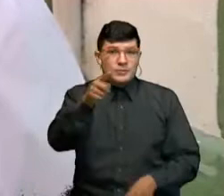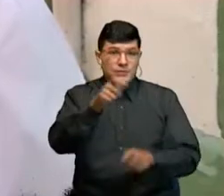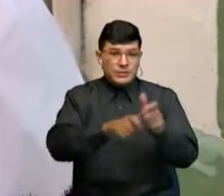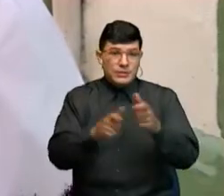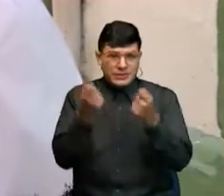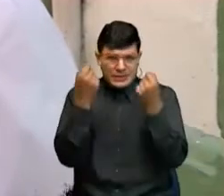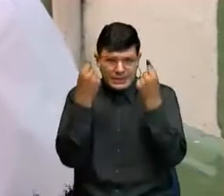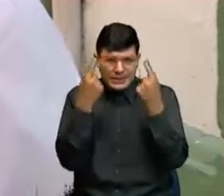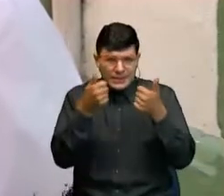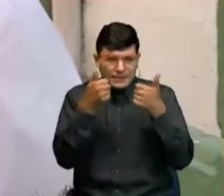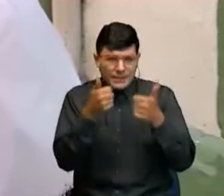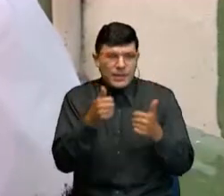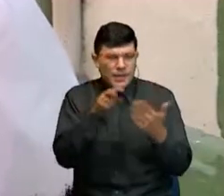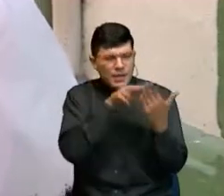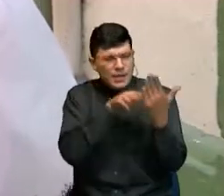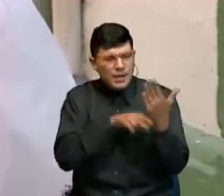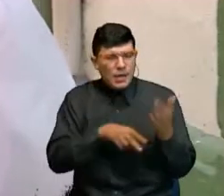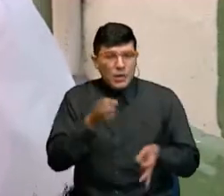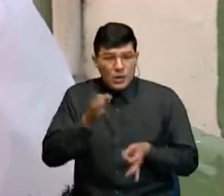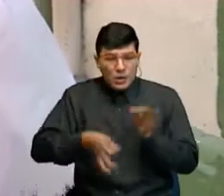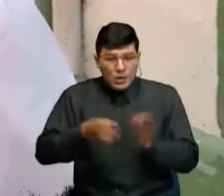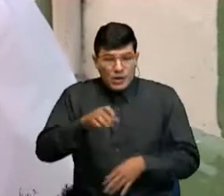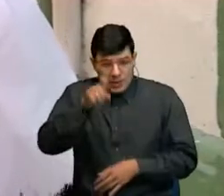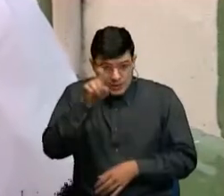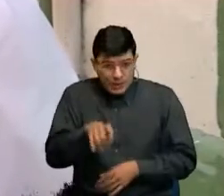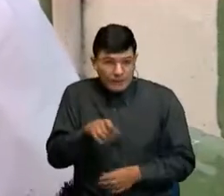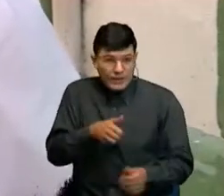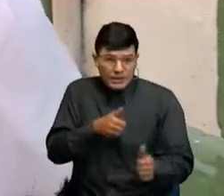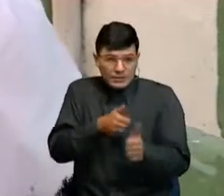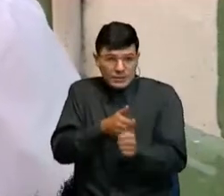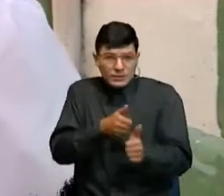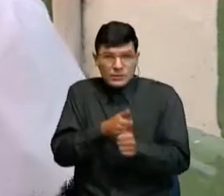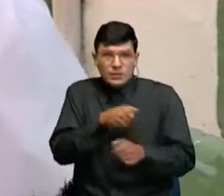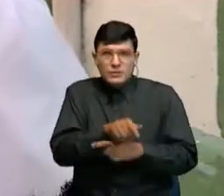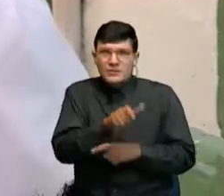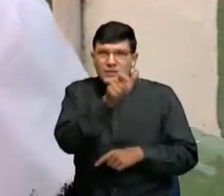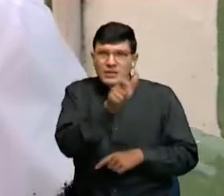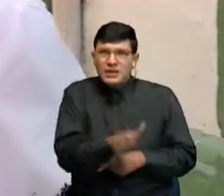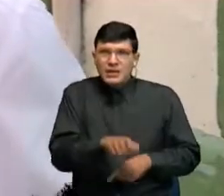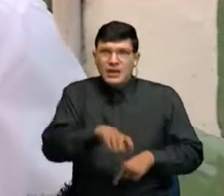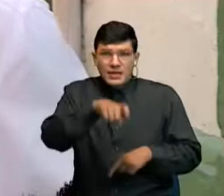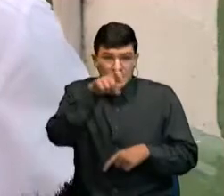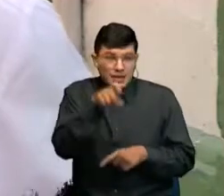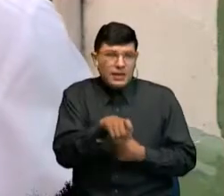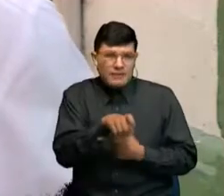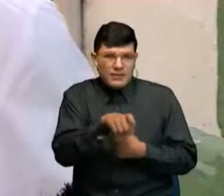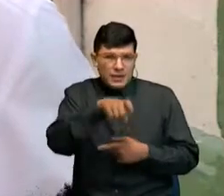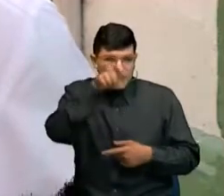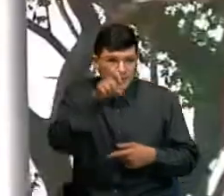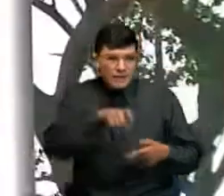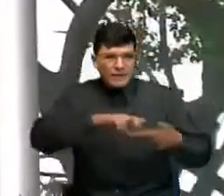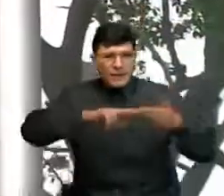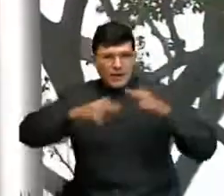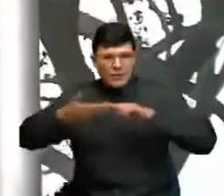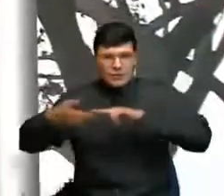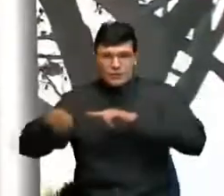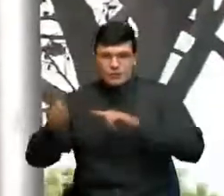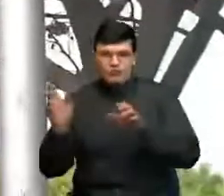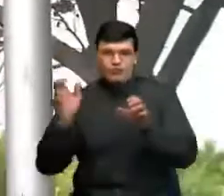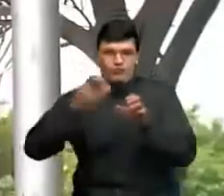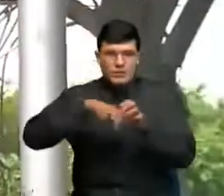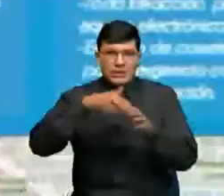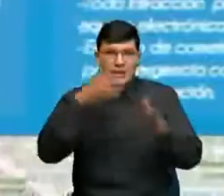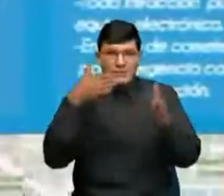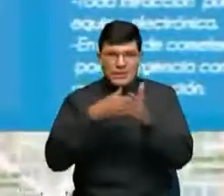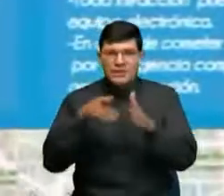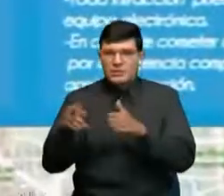jurídico debió haber asesorado en el sentido de que debía vincular al concesionario. Por eso se hizo un